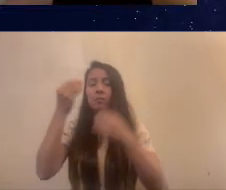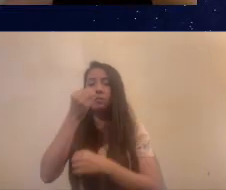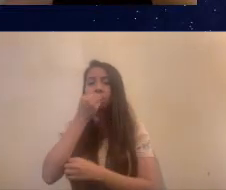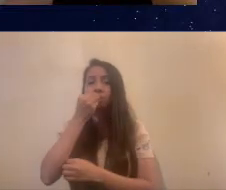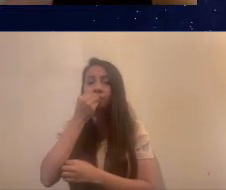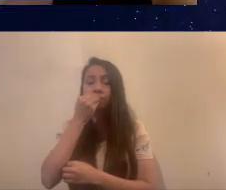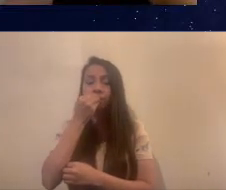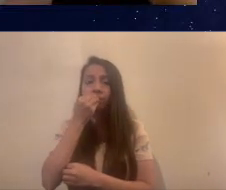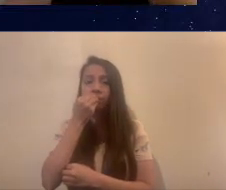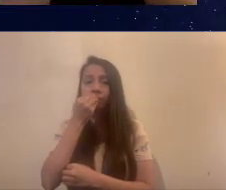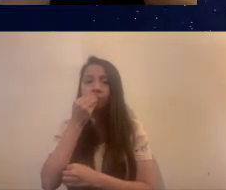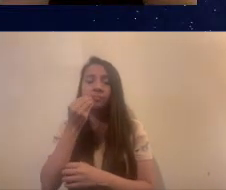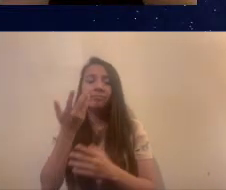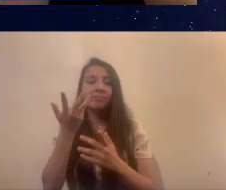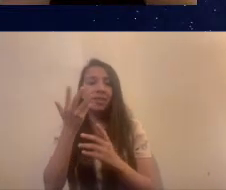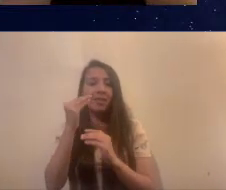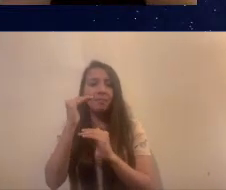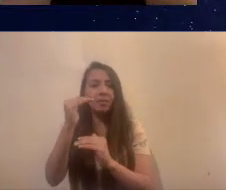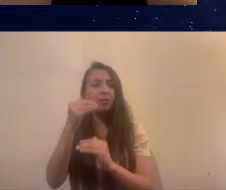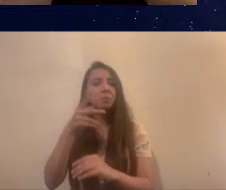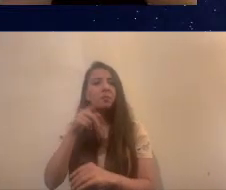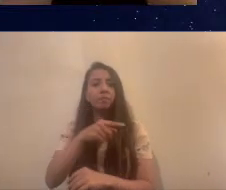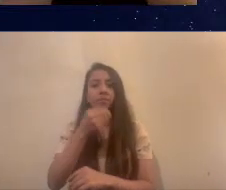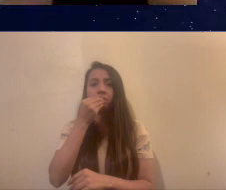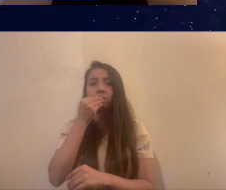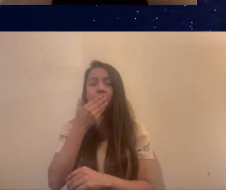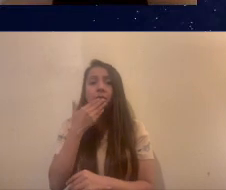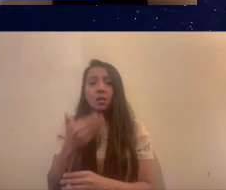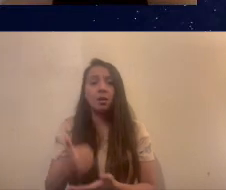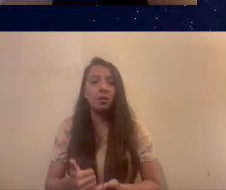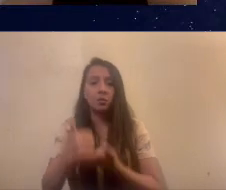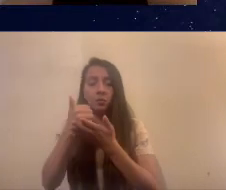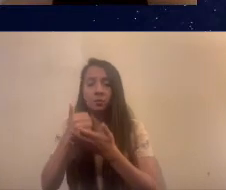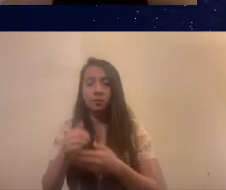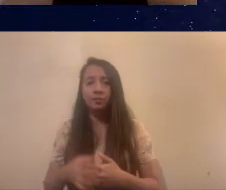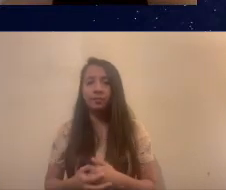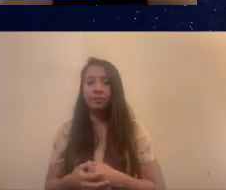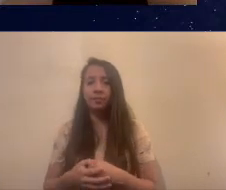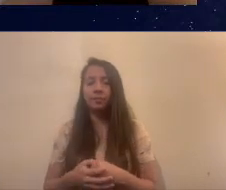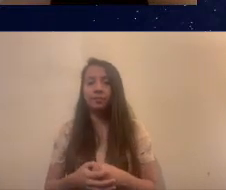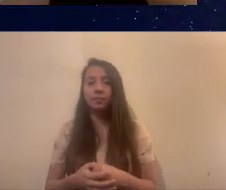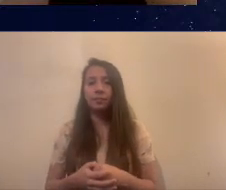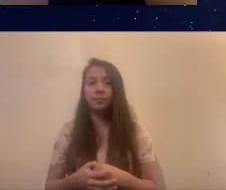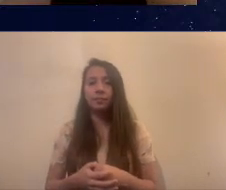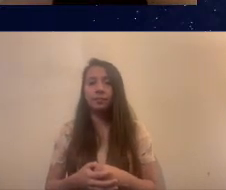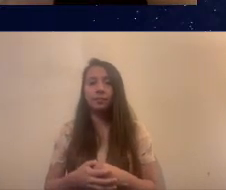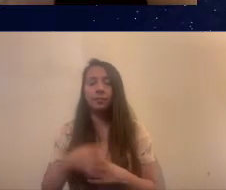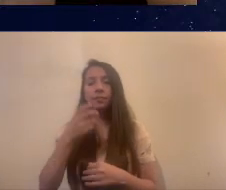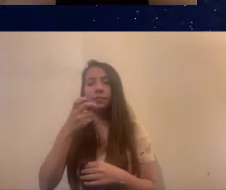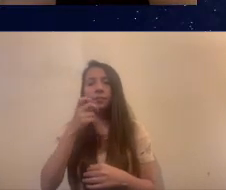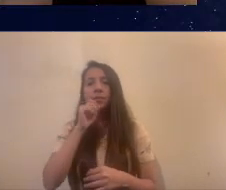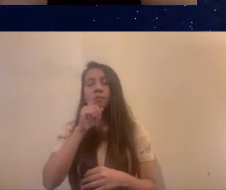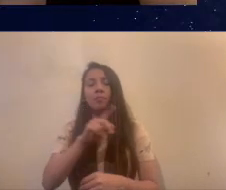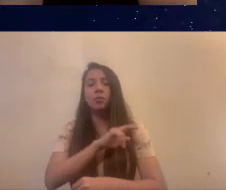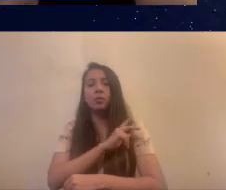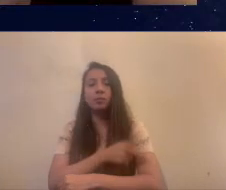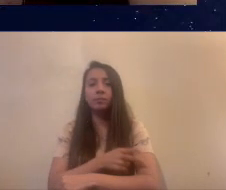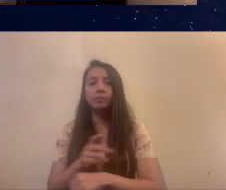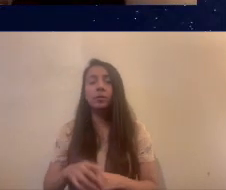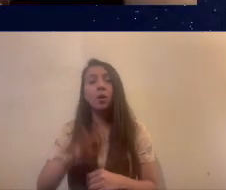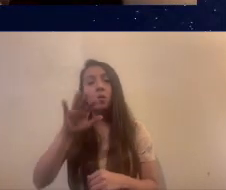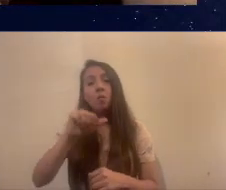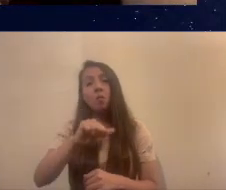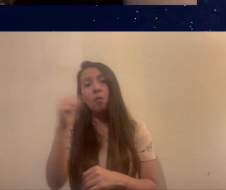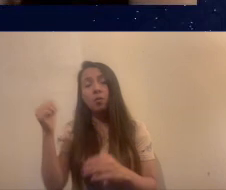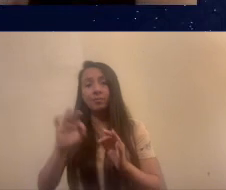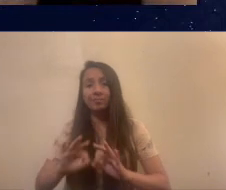la alimentación es limitada a largo plazo, Otra aparte de la cuestión energía y la proteína.